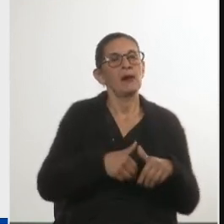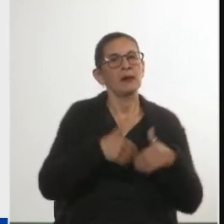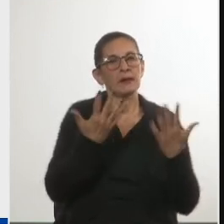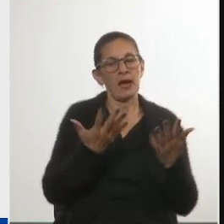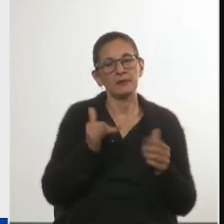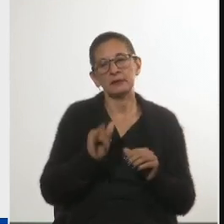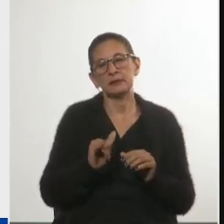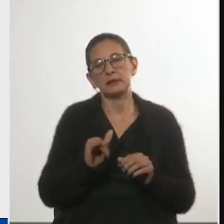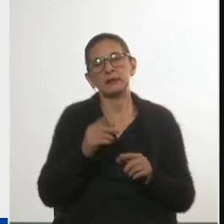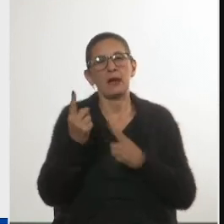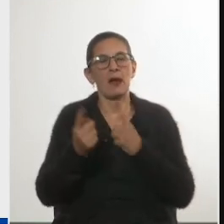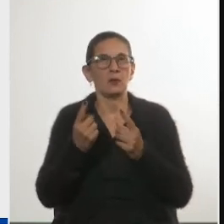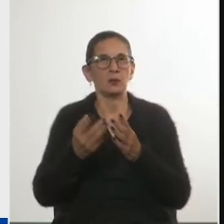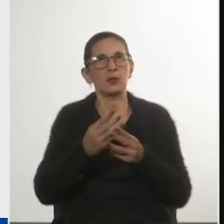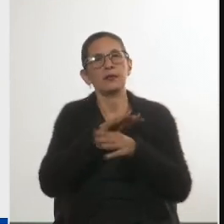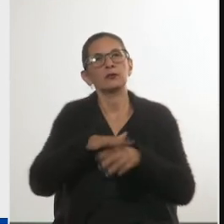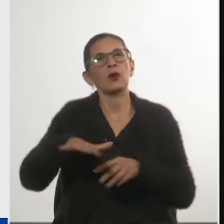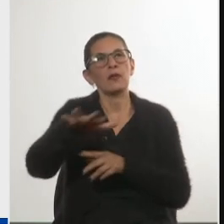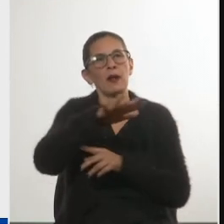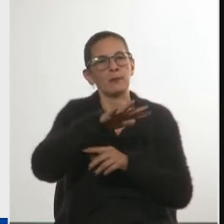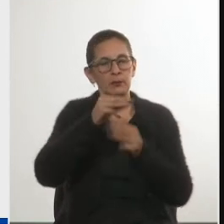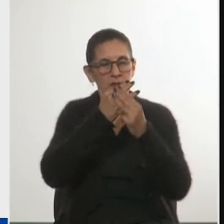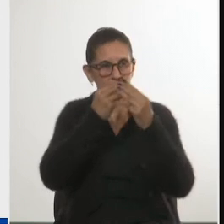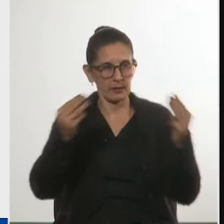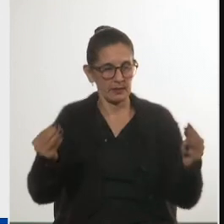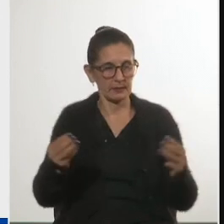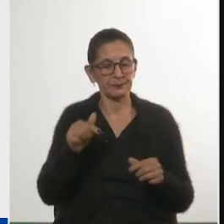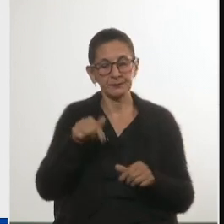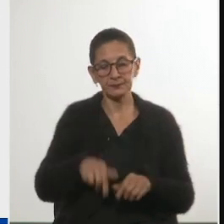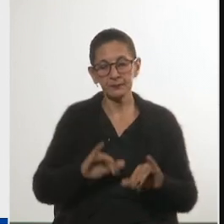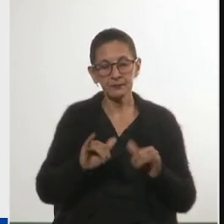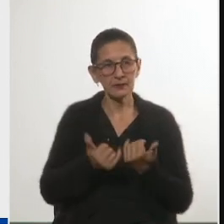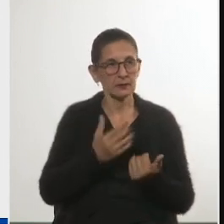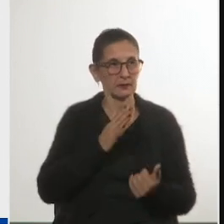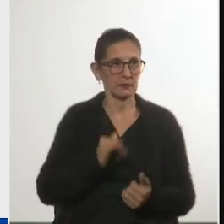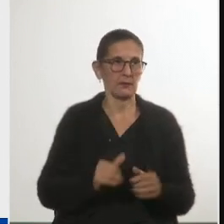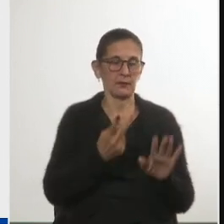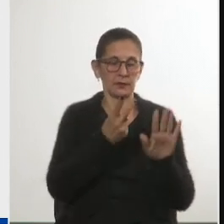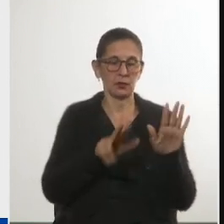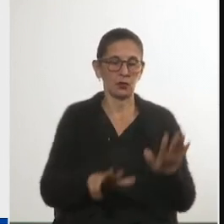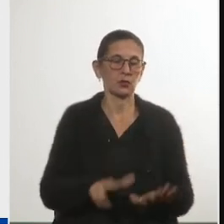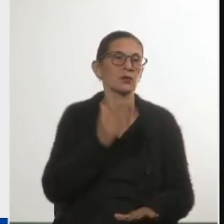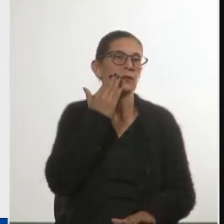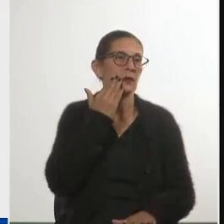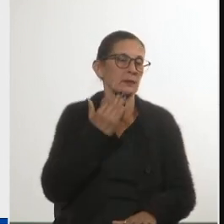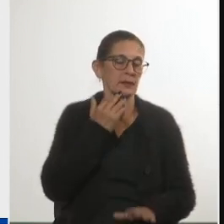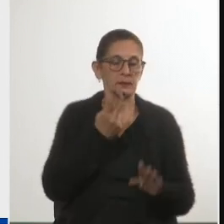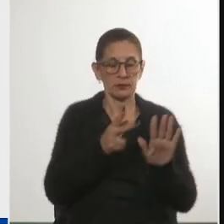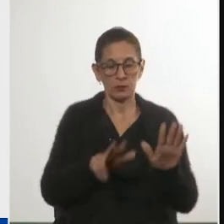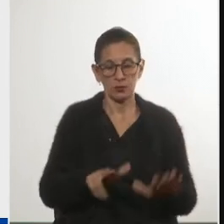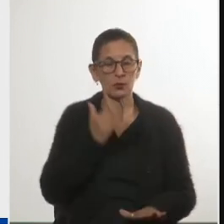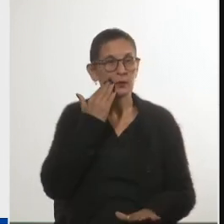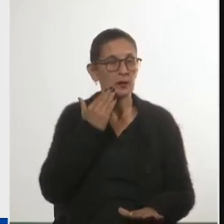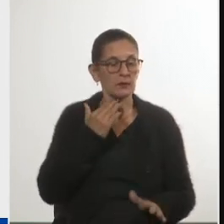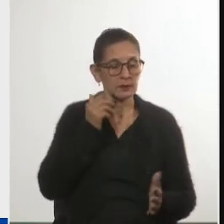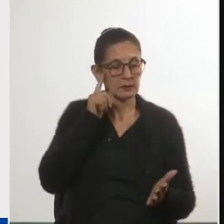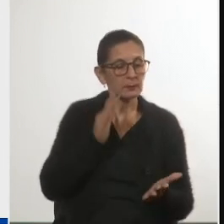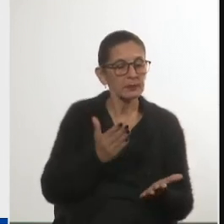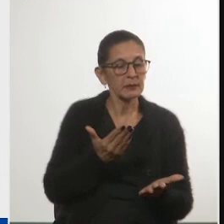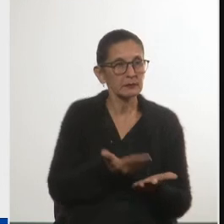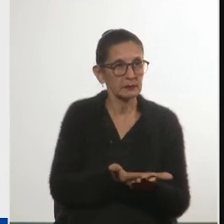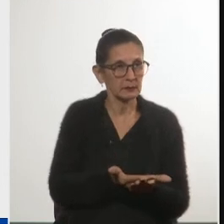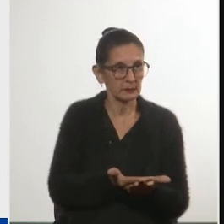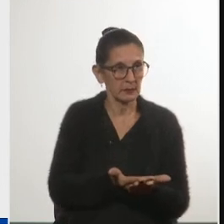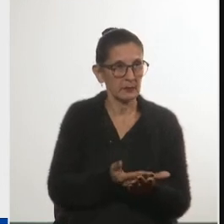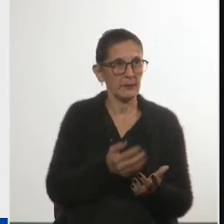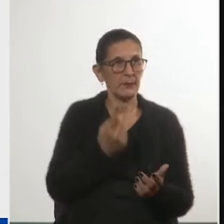de crónicos en la población general. Acá ya estamos en el 28 de abril. El 28 de abril se presentó